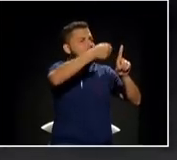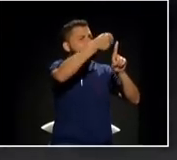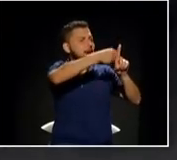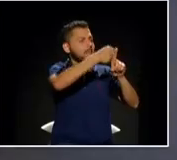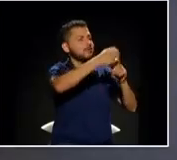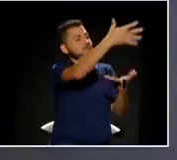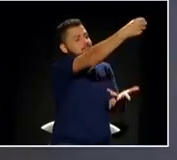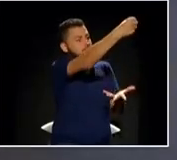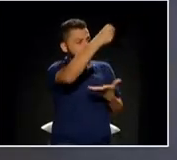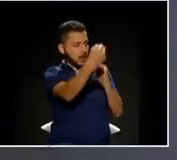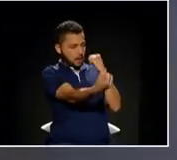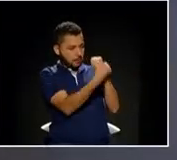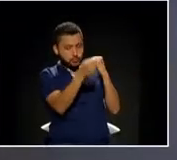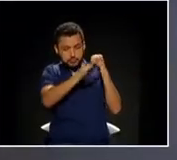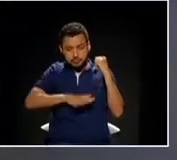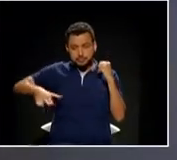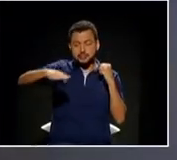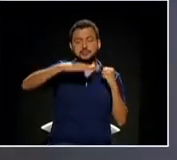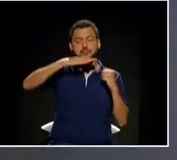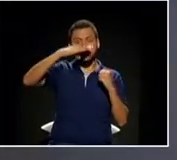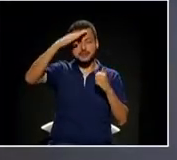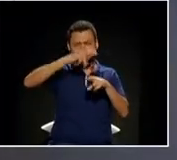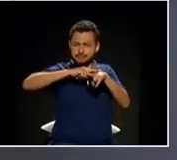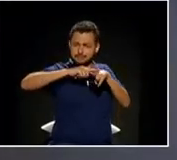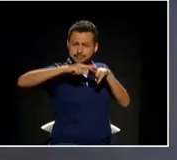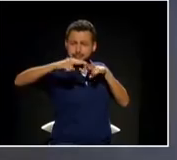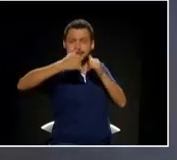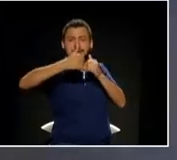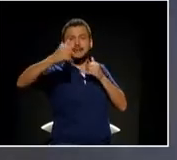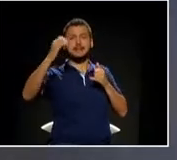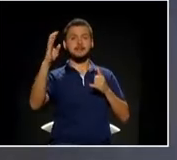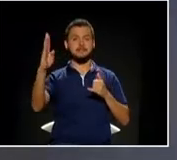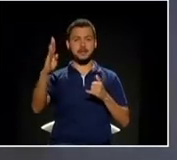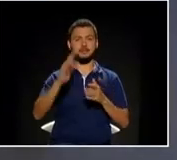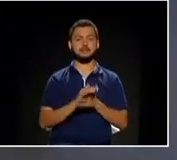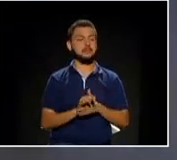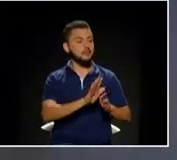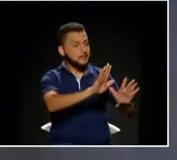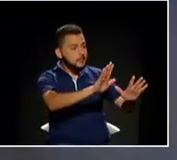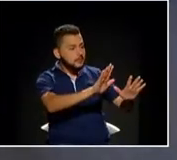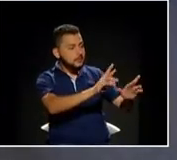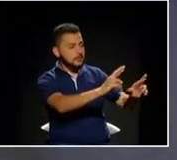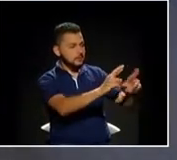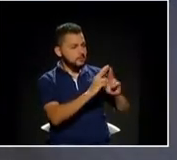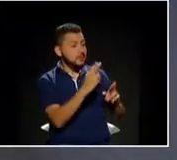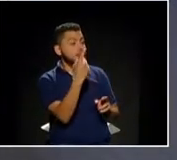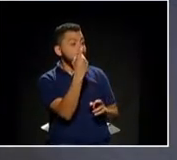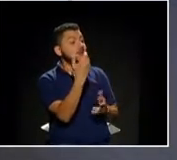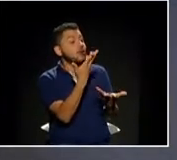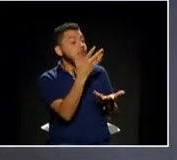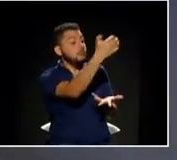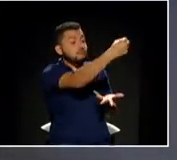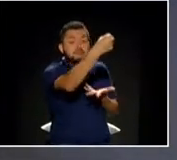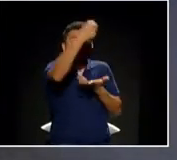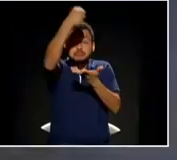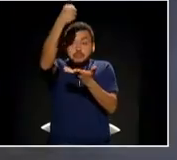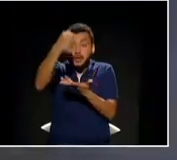tren el tren de cercanías vamos a hacer la primera etapa pero la respuesta de cómo lo va a conseguir